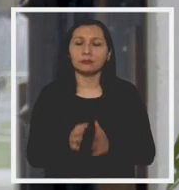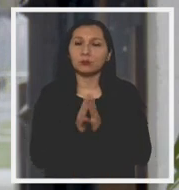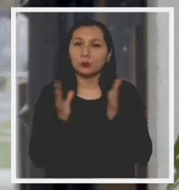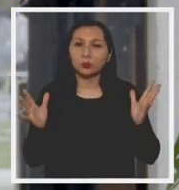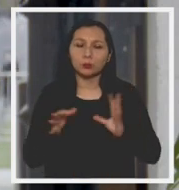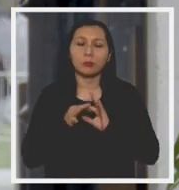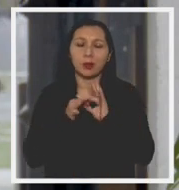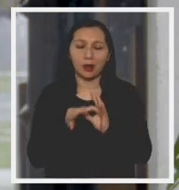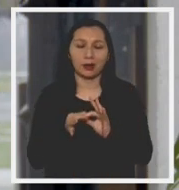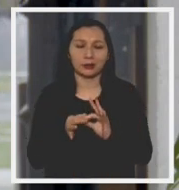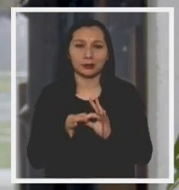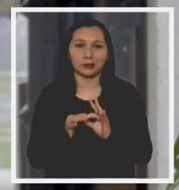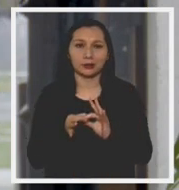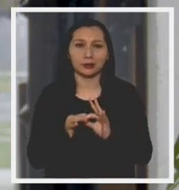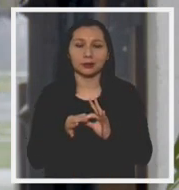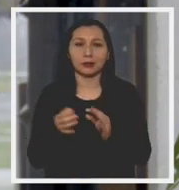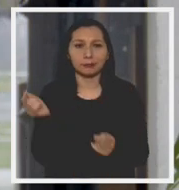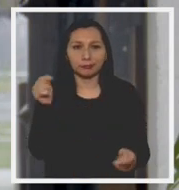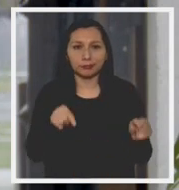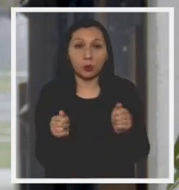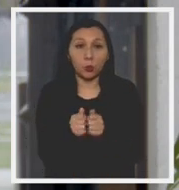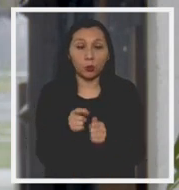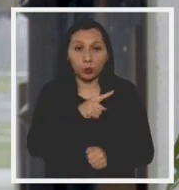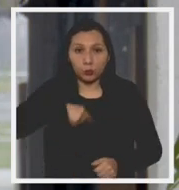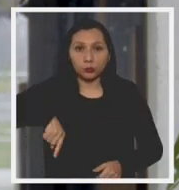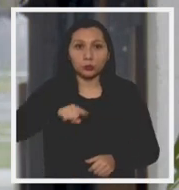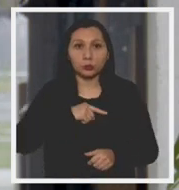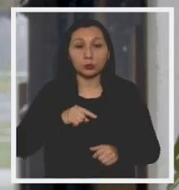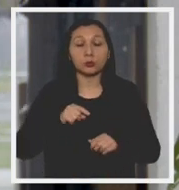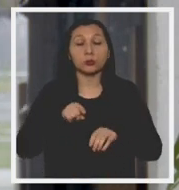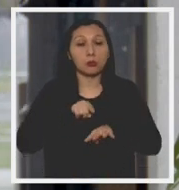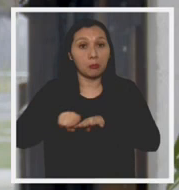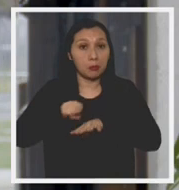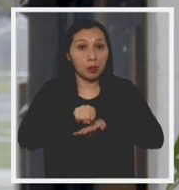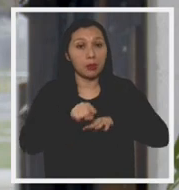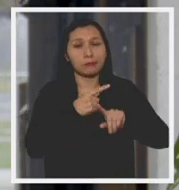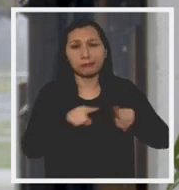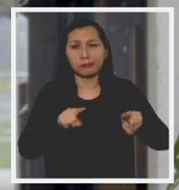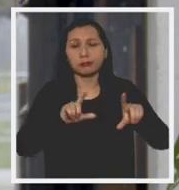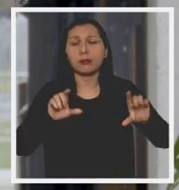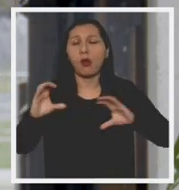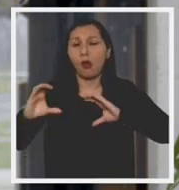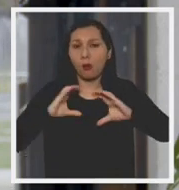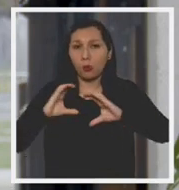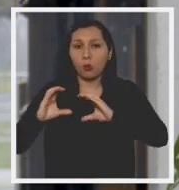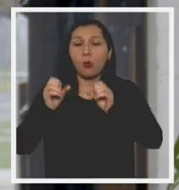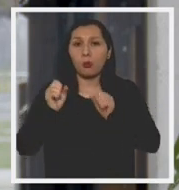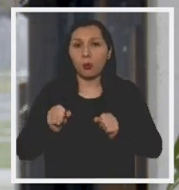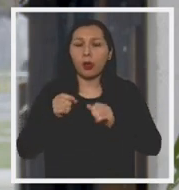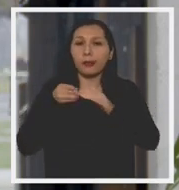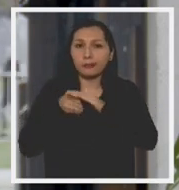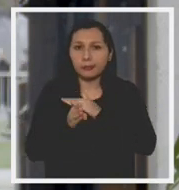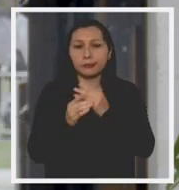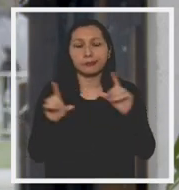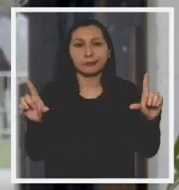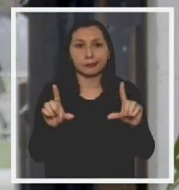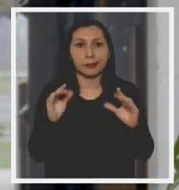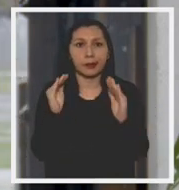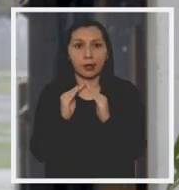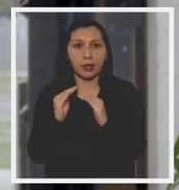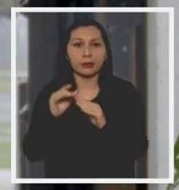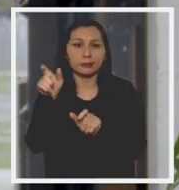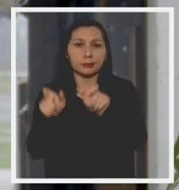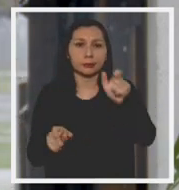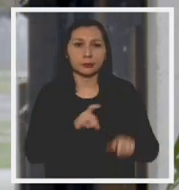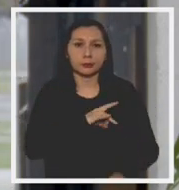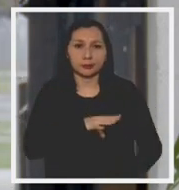Muchísimas gracias por estar aquí con nosotros y a través de los medios de comunicación permitirnos entrar en los hogares de los chilenos y